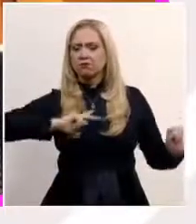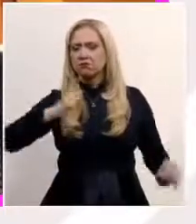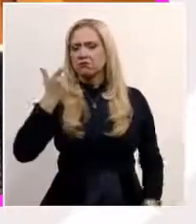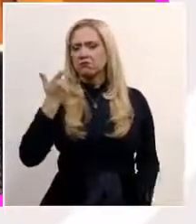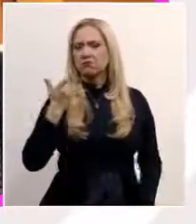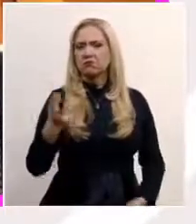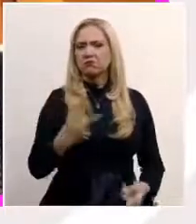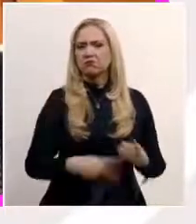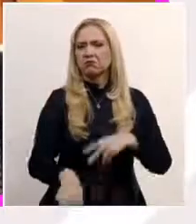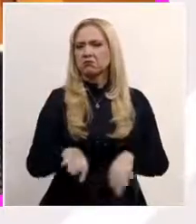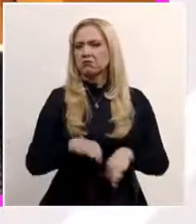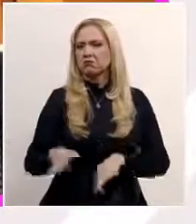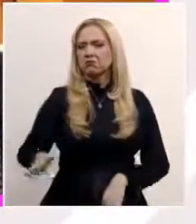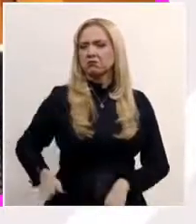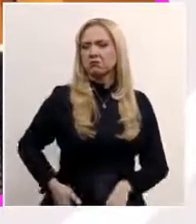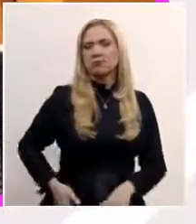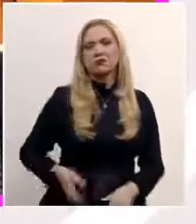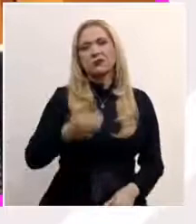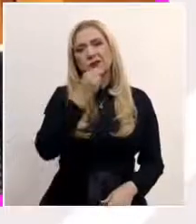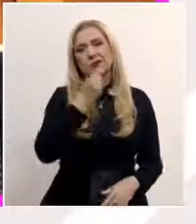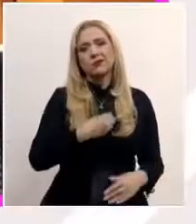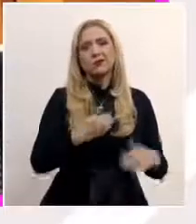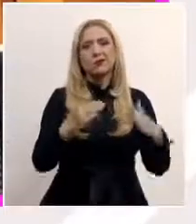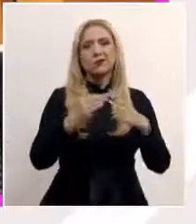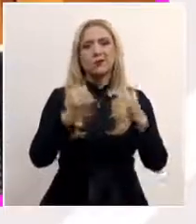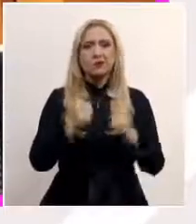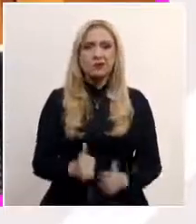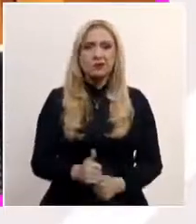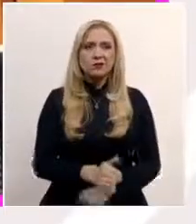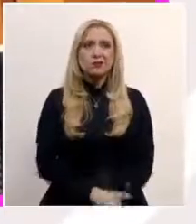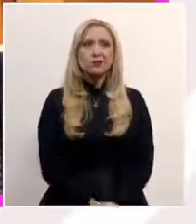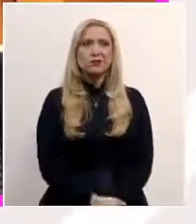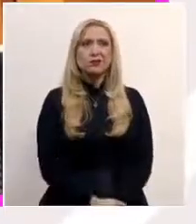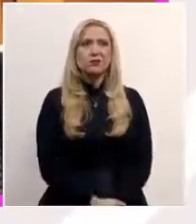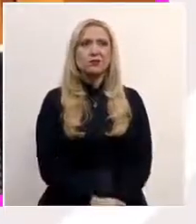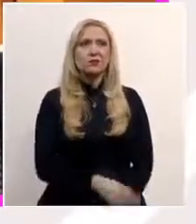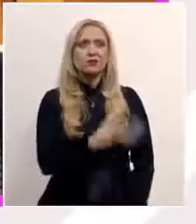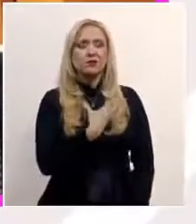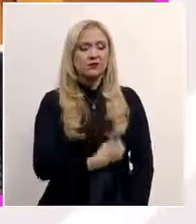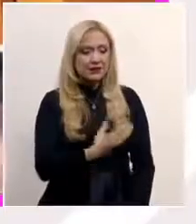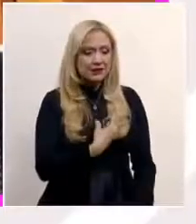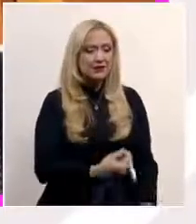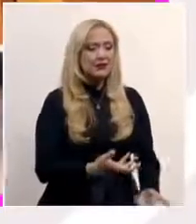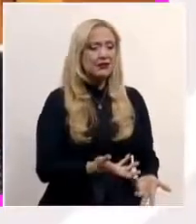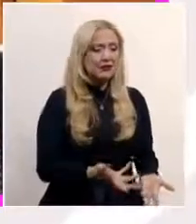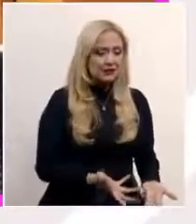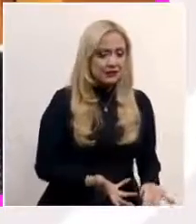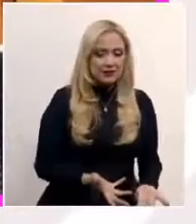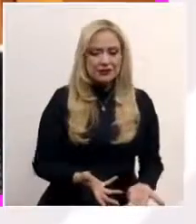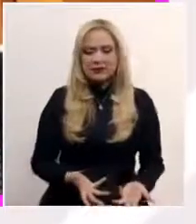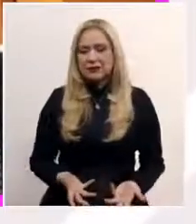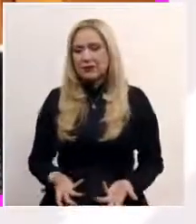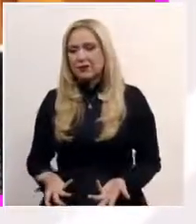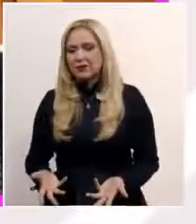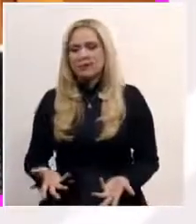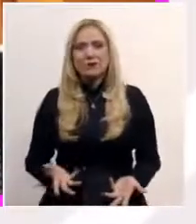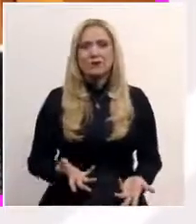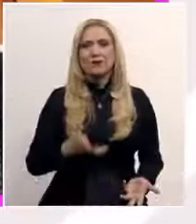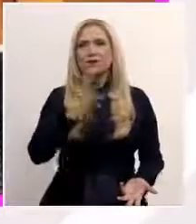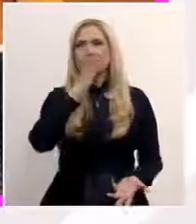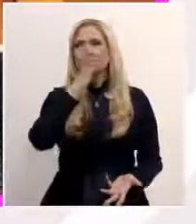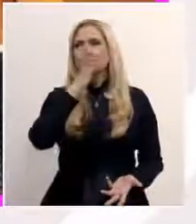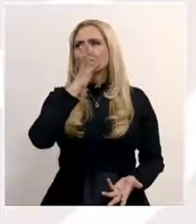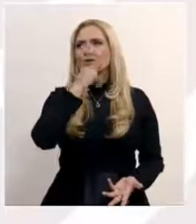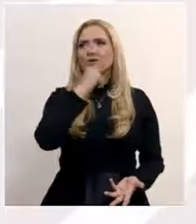que permanecer en un hogar en donde es violentada porque a lo mejor están sus hijos, sus hijas, y no puede huir de ese lugar violento